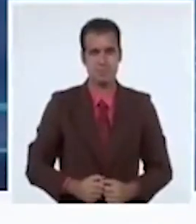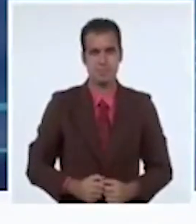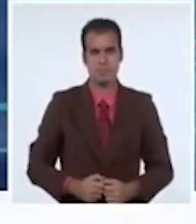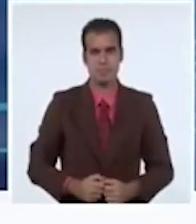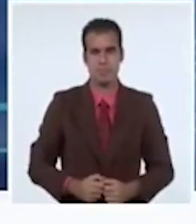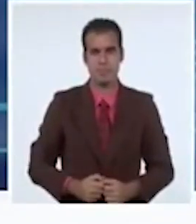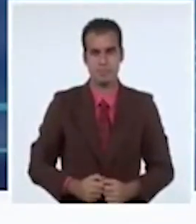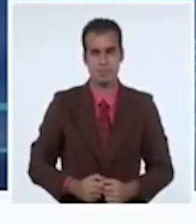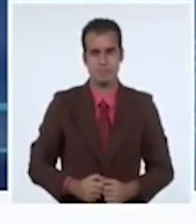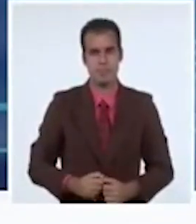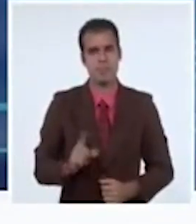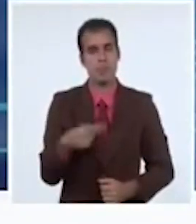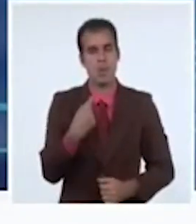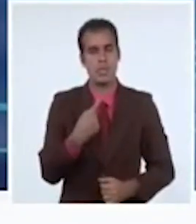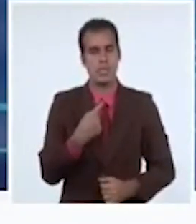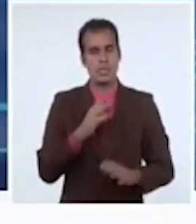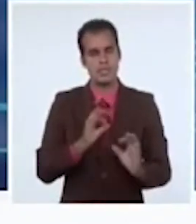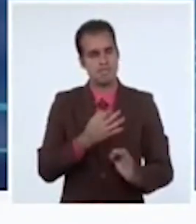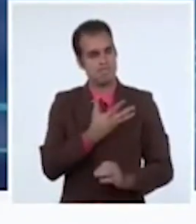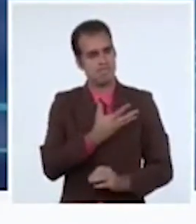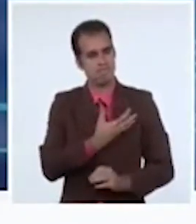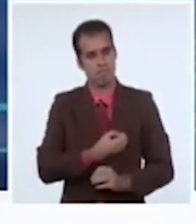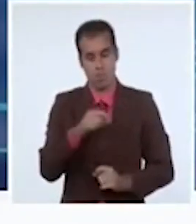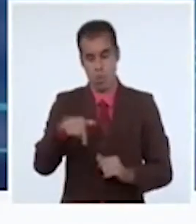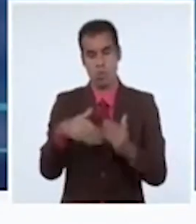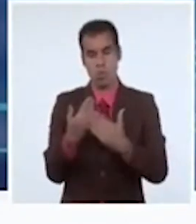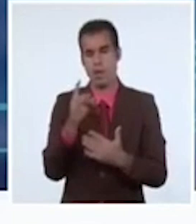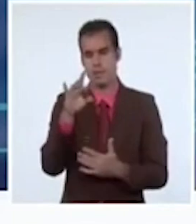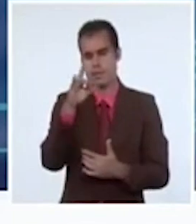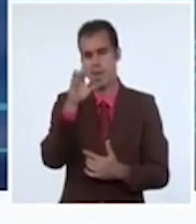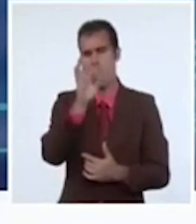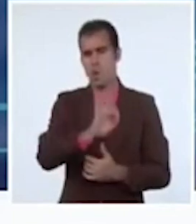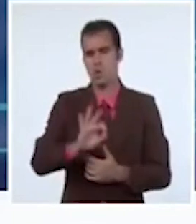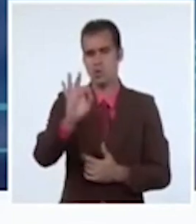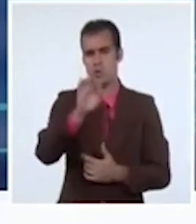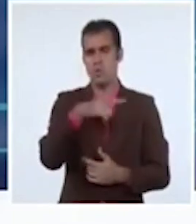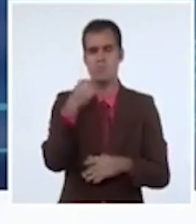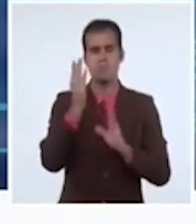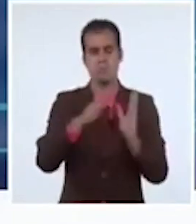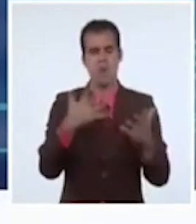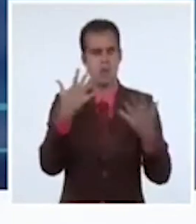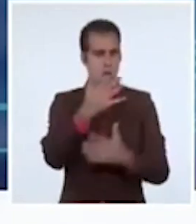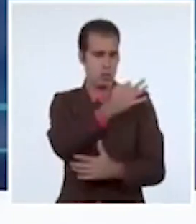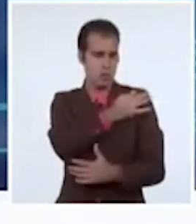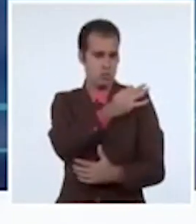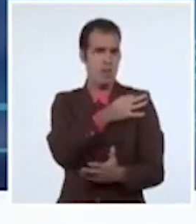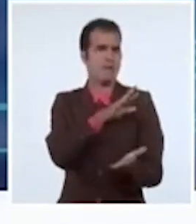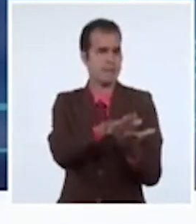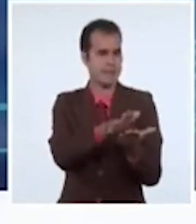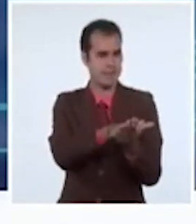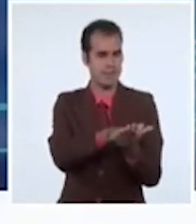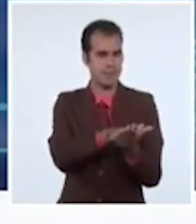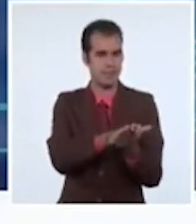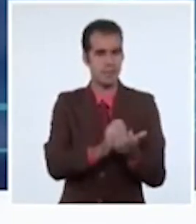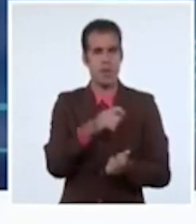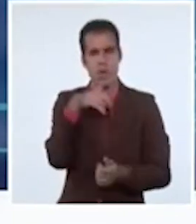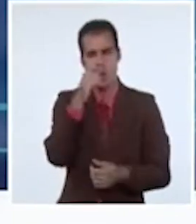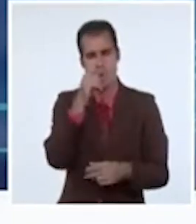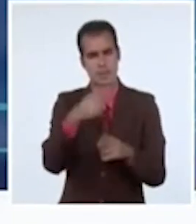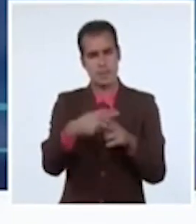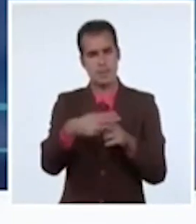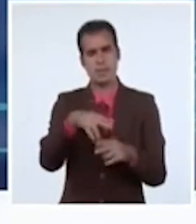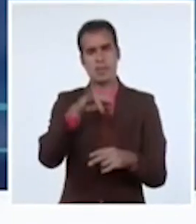Y con profundo pesar es conocido que este 15 de octubre falleció el general de brigada de la reserva, Manuel de Jesús Rey